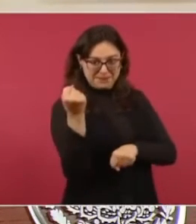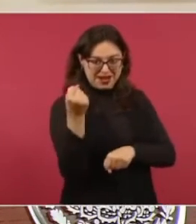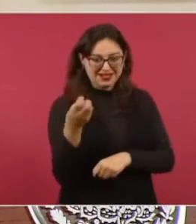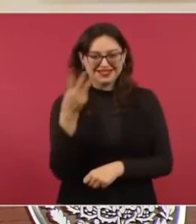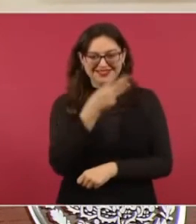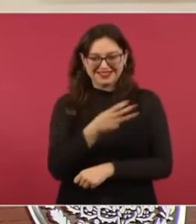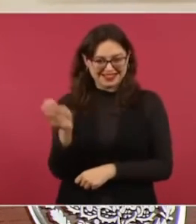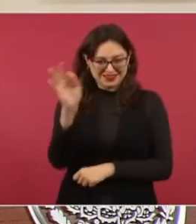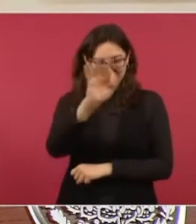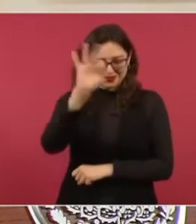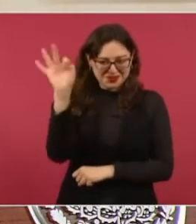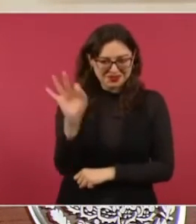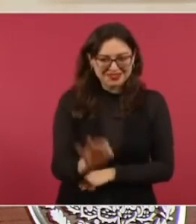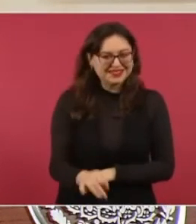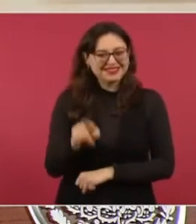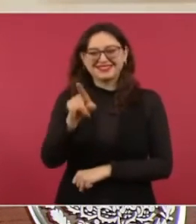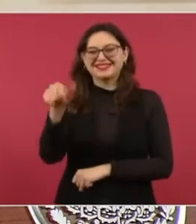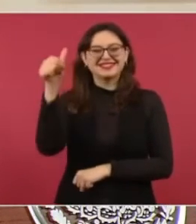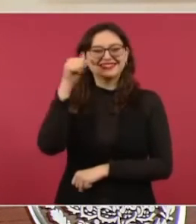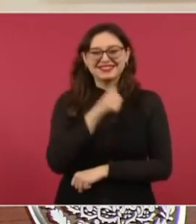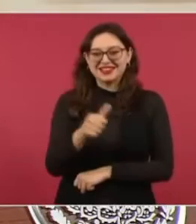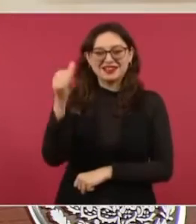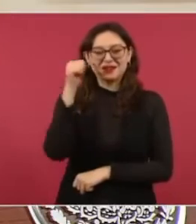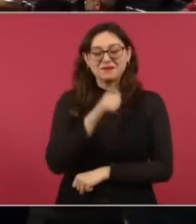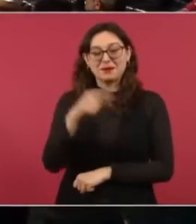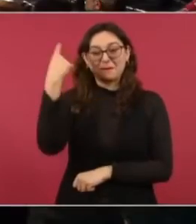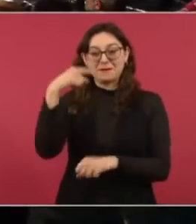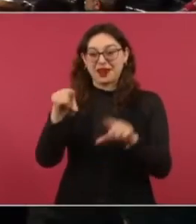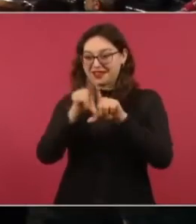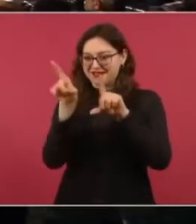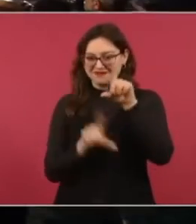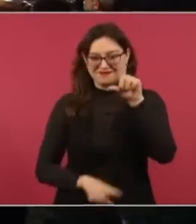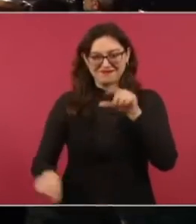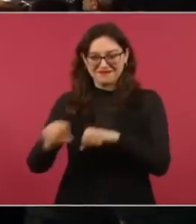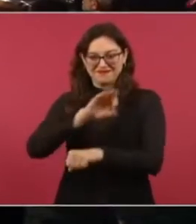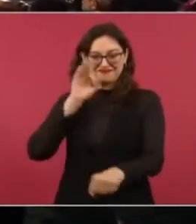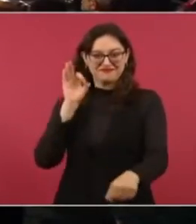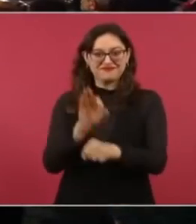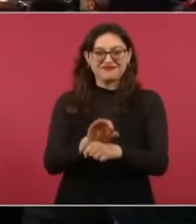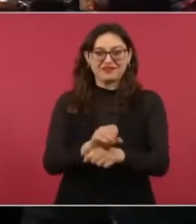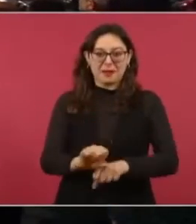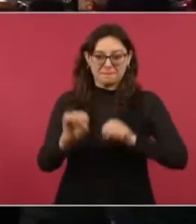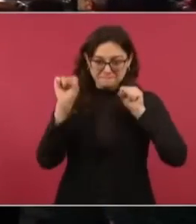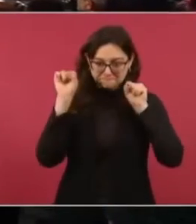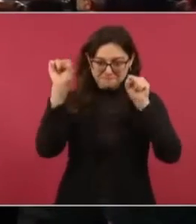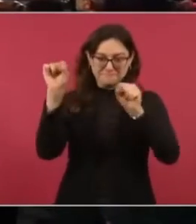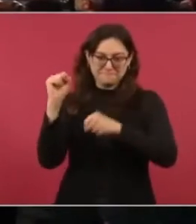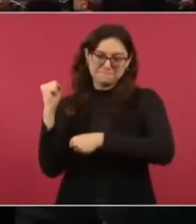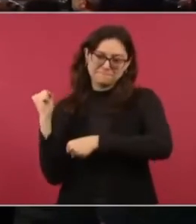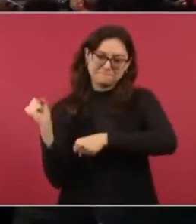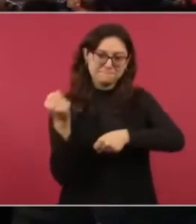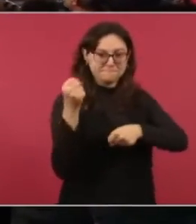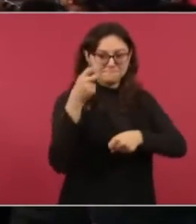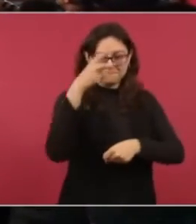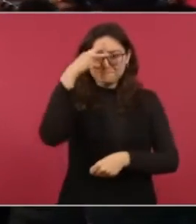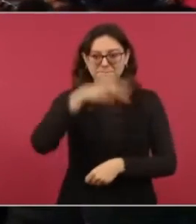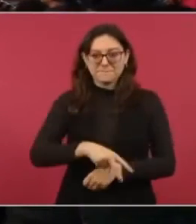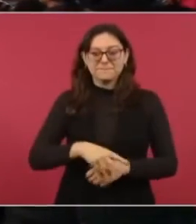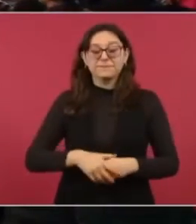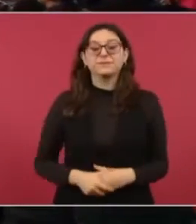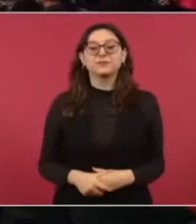porcentaje, como siempre lo ha hecho por nuestro país. ¡Que viva el béisbol mexicano!